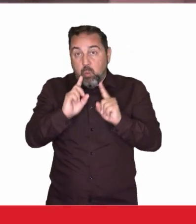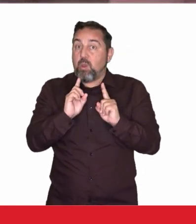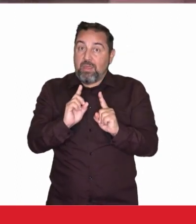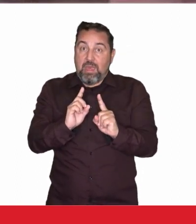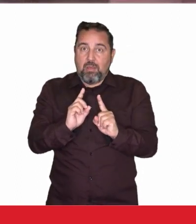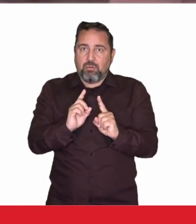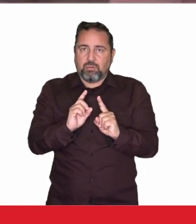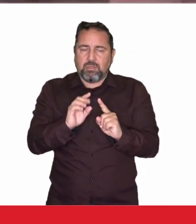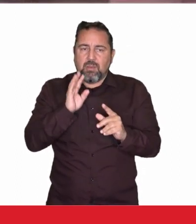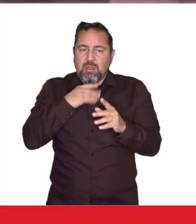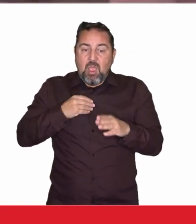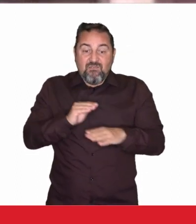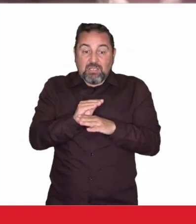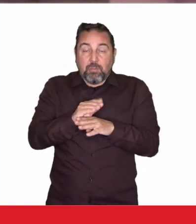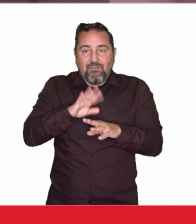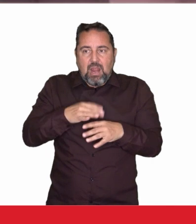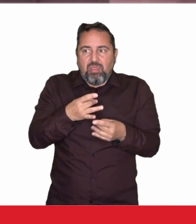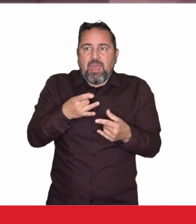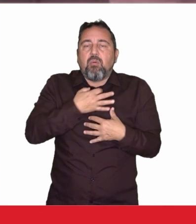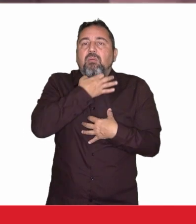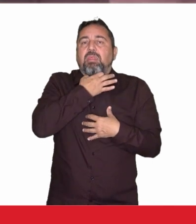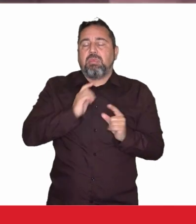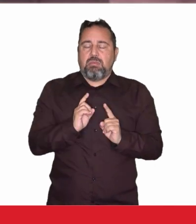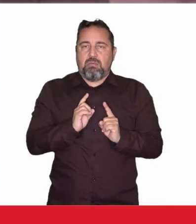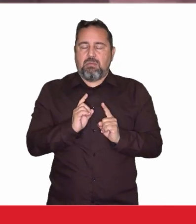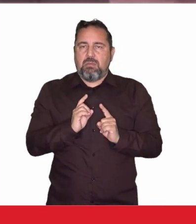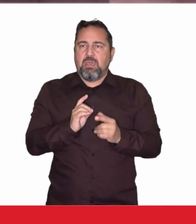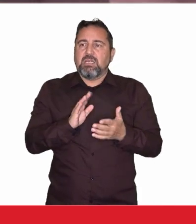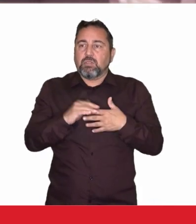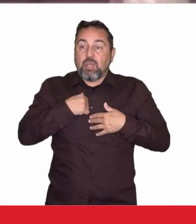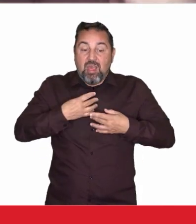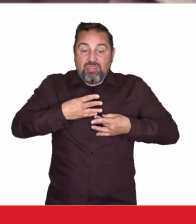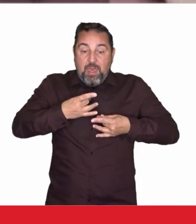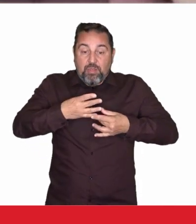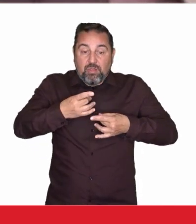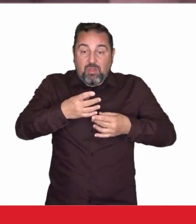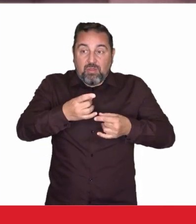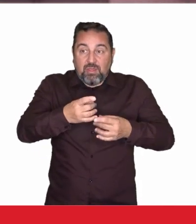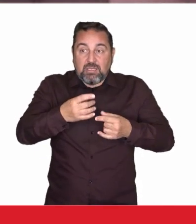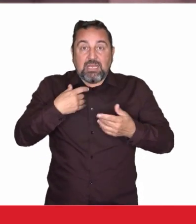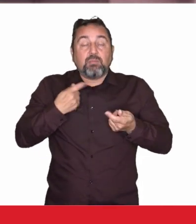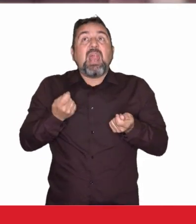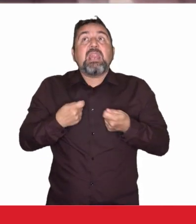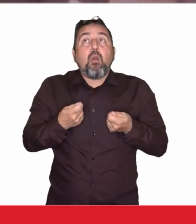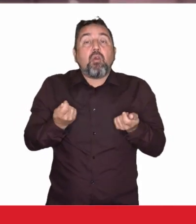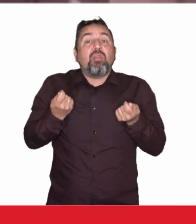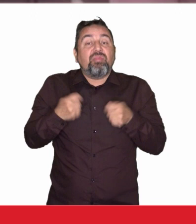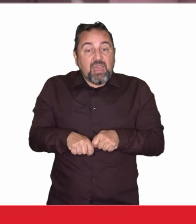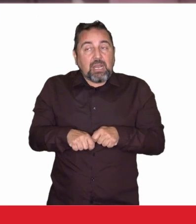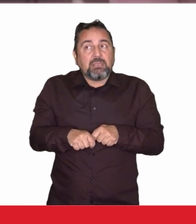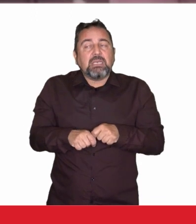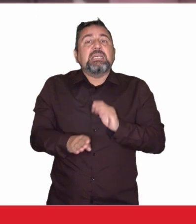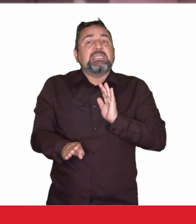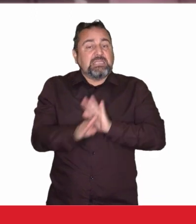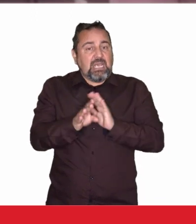vulnerable, hay que tener mucho cuidado con que se endeude, ¿sí? Porque tú todo lo que te endeudes es algo que te va a perseguir una vez que